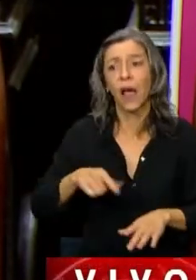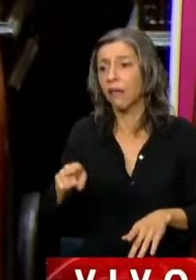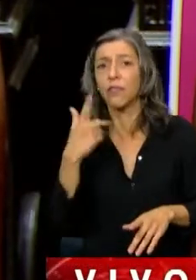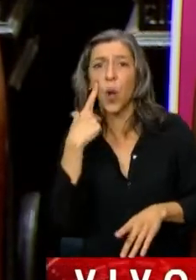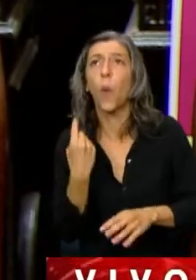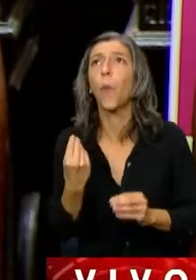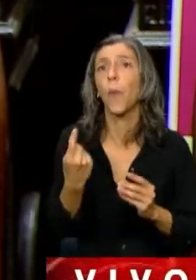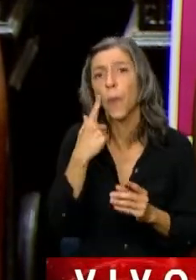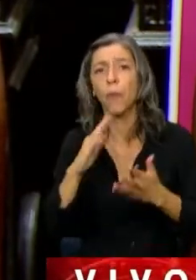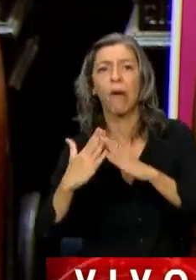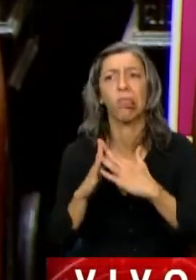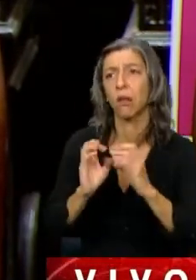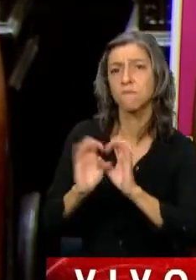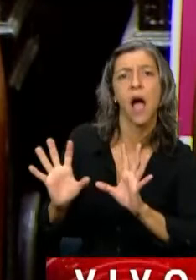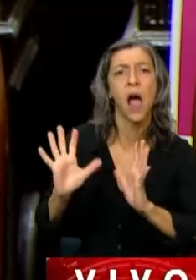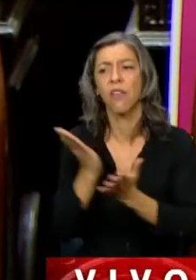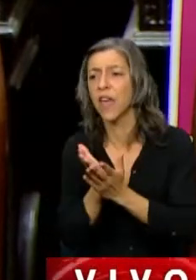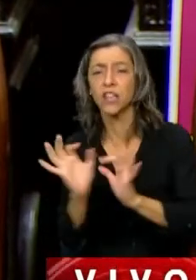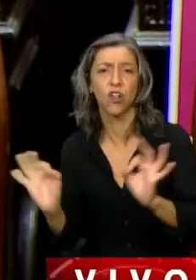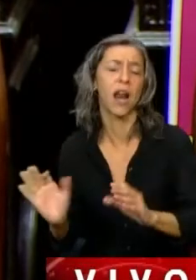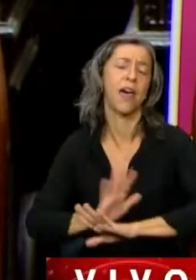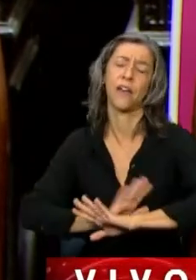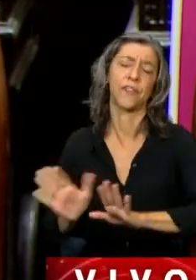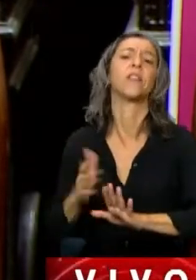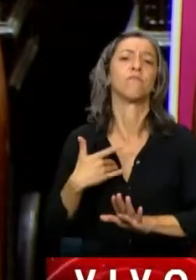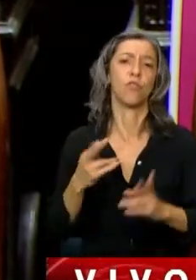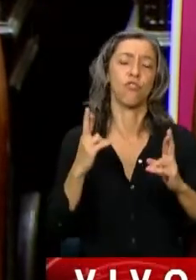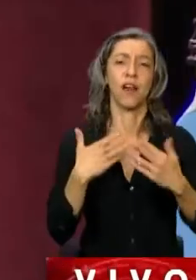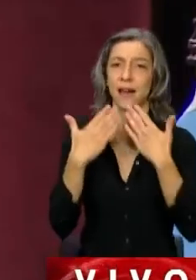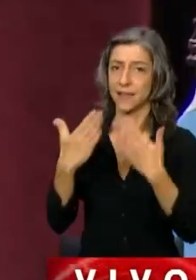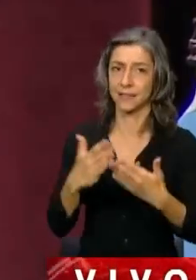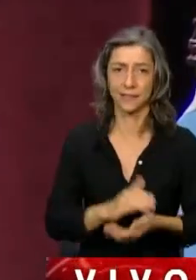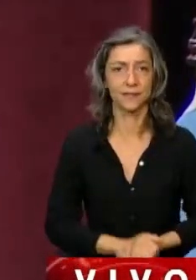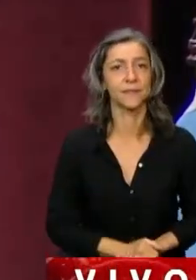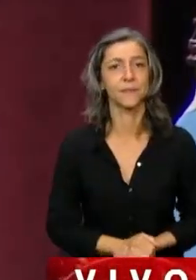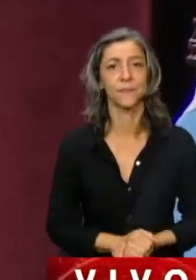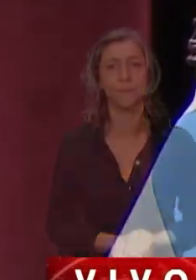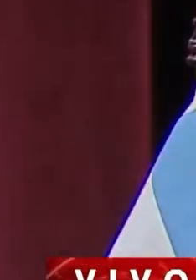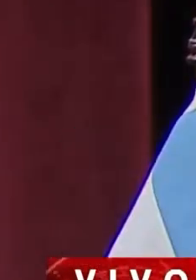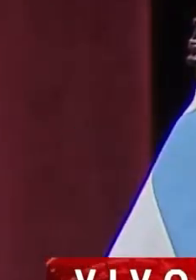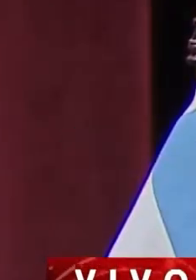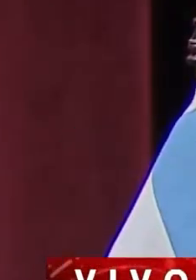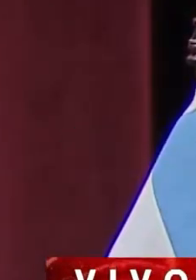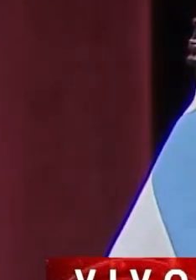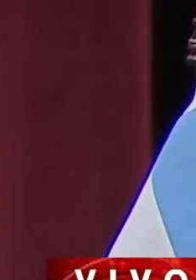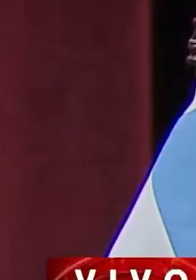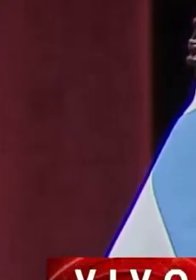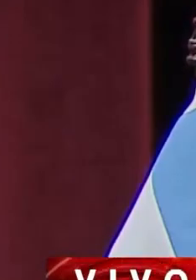condiciones indignas sin plenos derechos en nuestro país. Gracias, presidente. Muchas gracias.